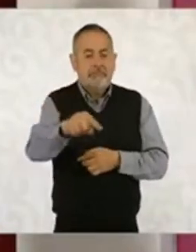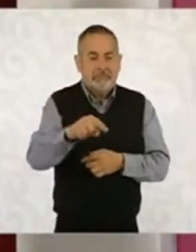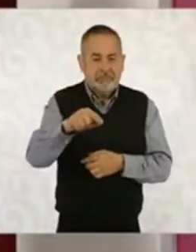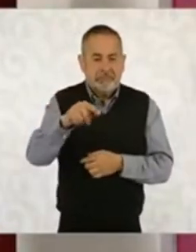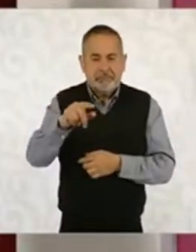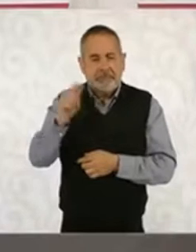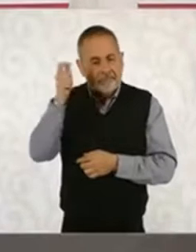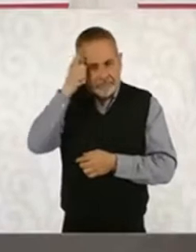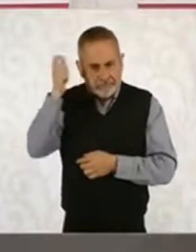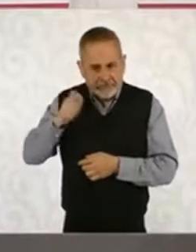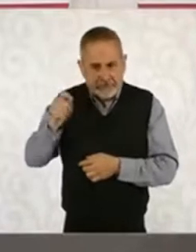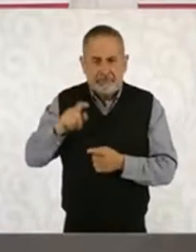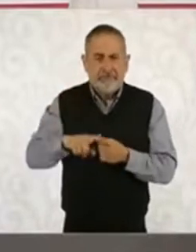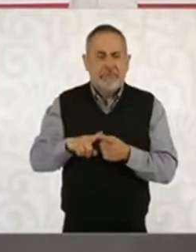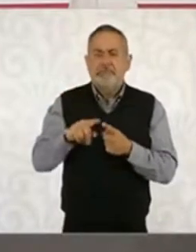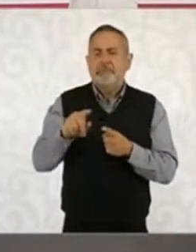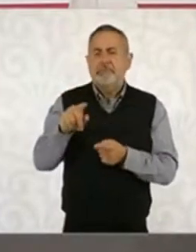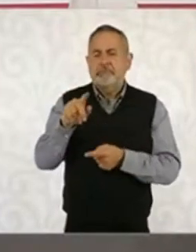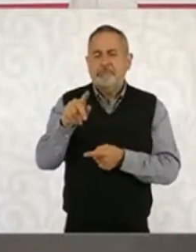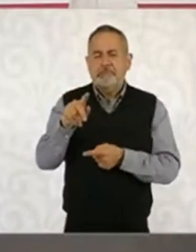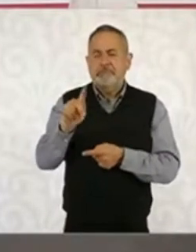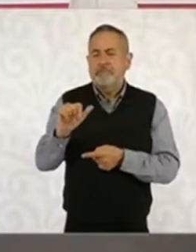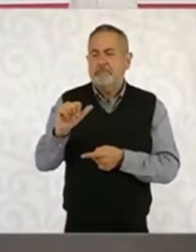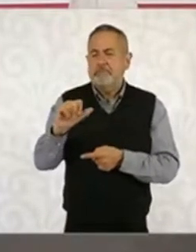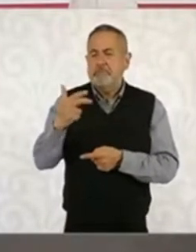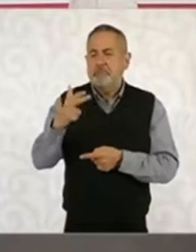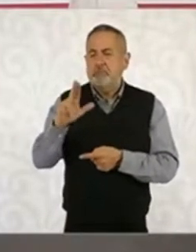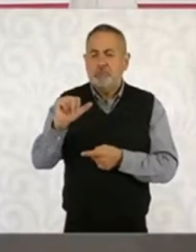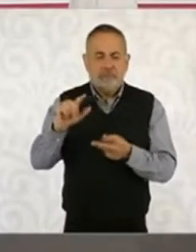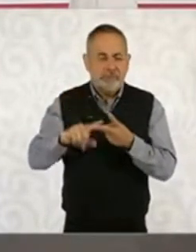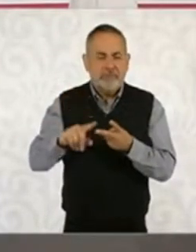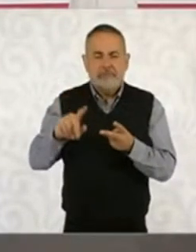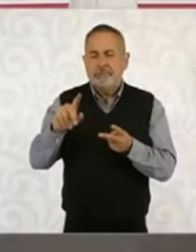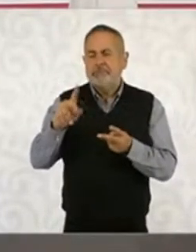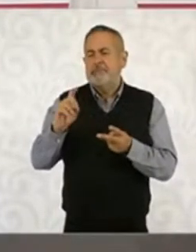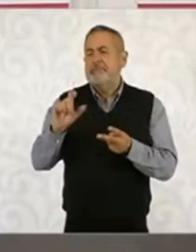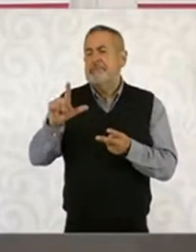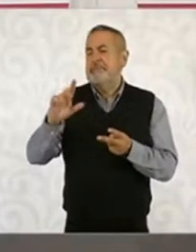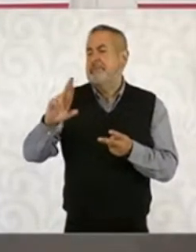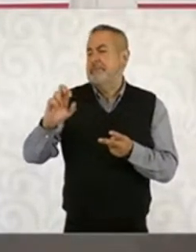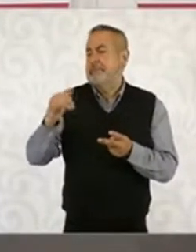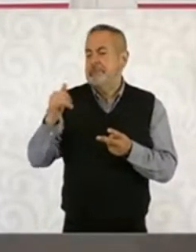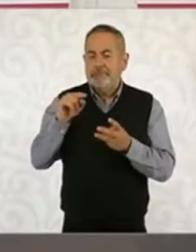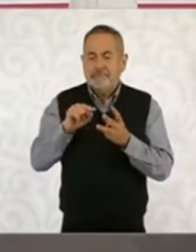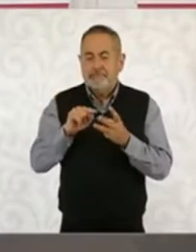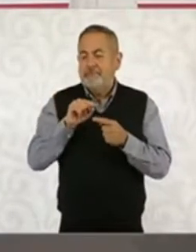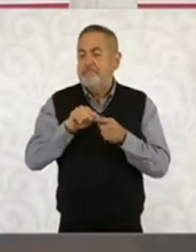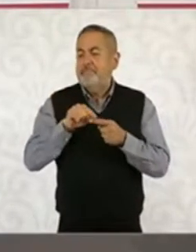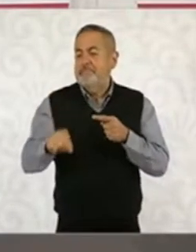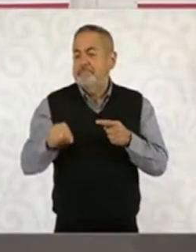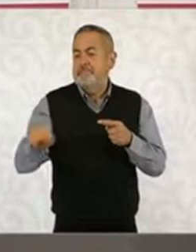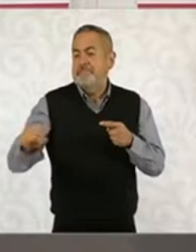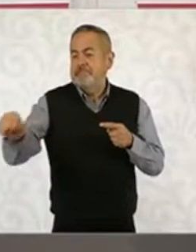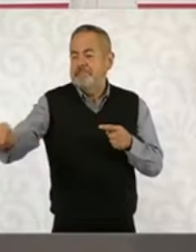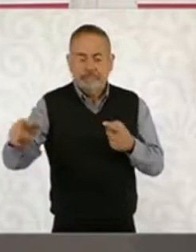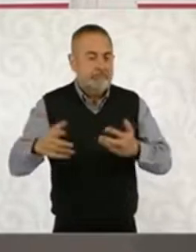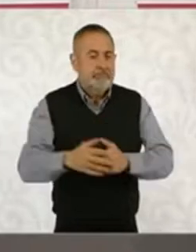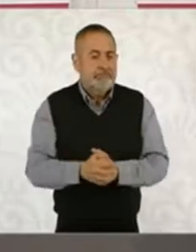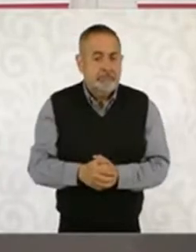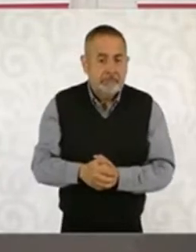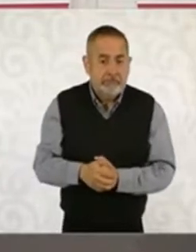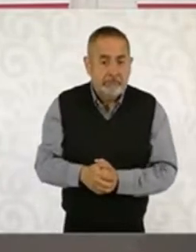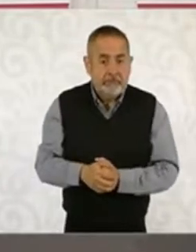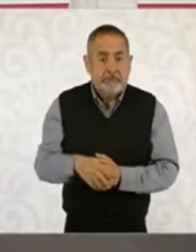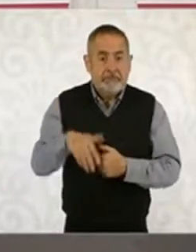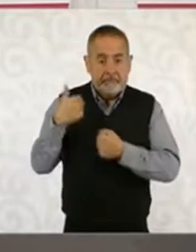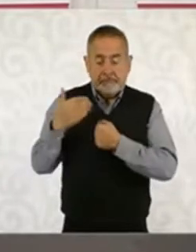como Tizayuca, Empalme del Rey y Pachuca. Son 15 trenes de pasajeros los que se publicará